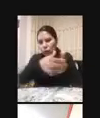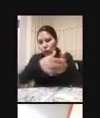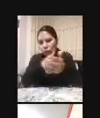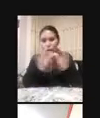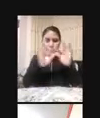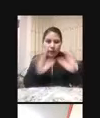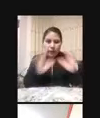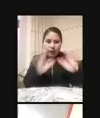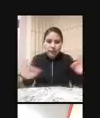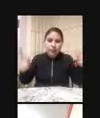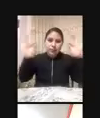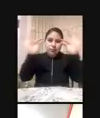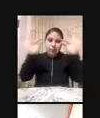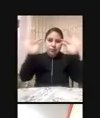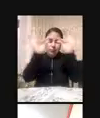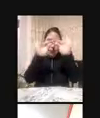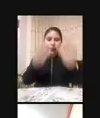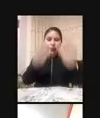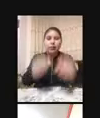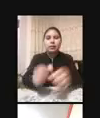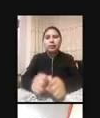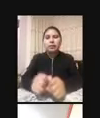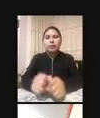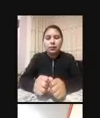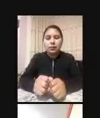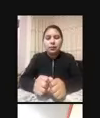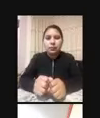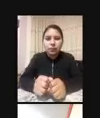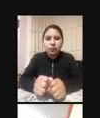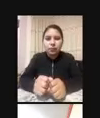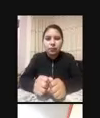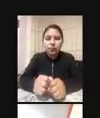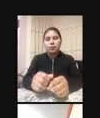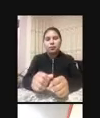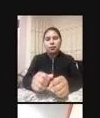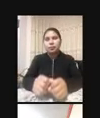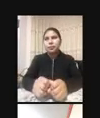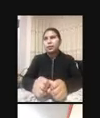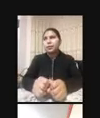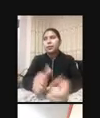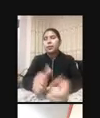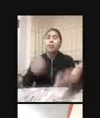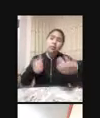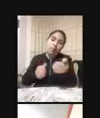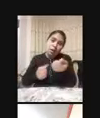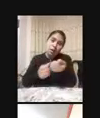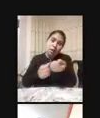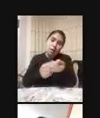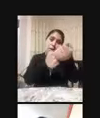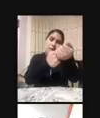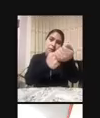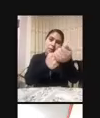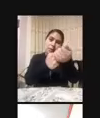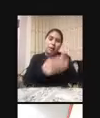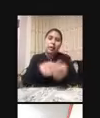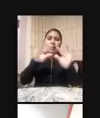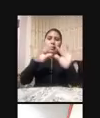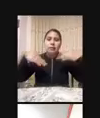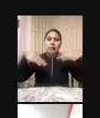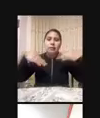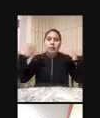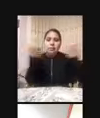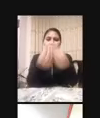estos aspectos. Y evidentemente, la familia es quien apoya en esto. ¿De qué? De empezar tal vez a